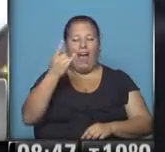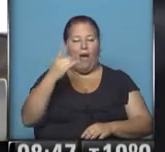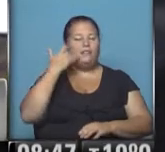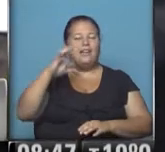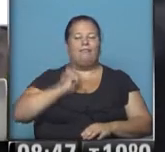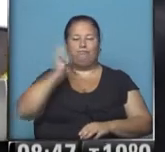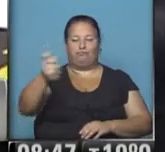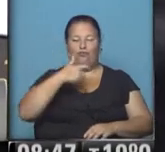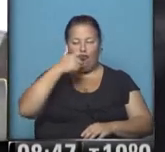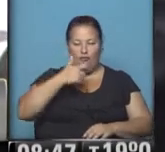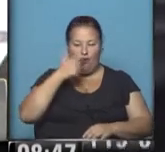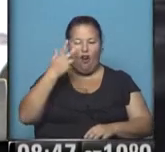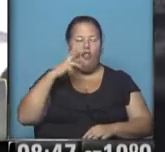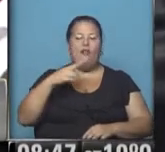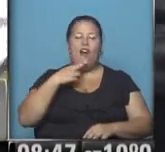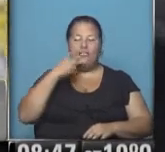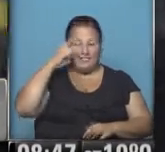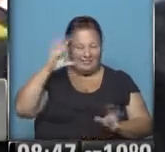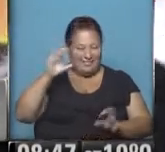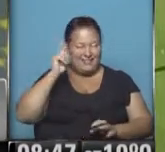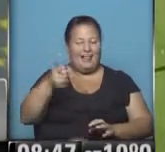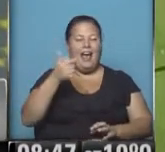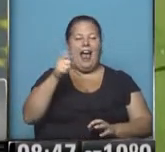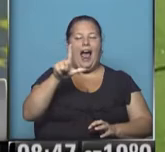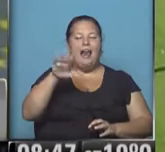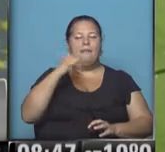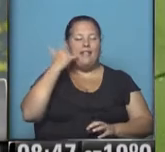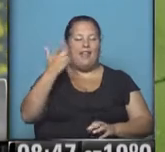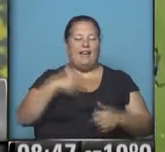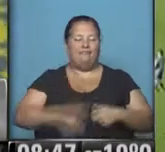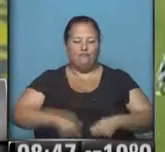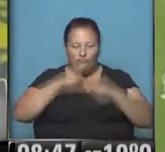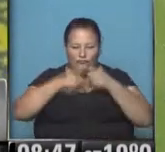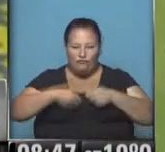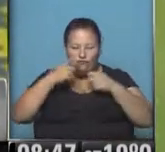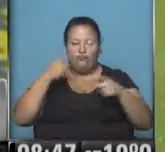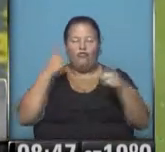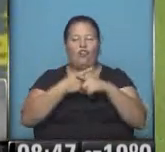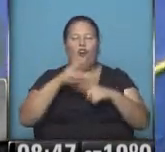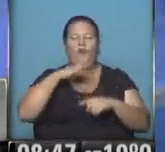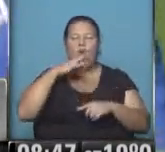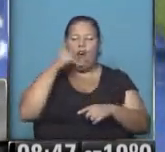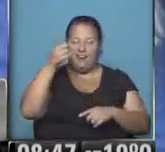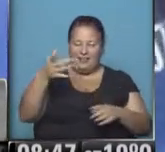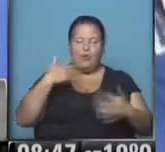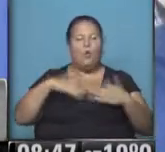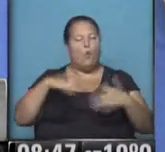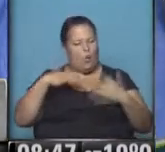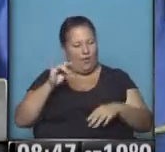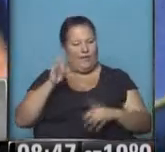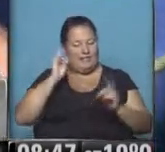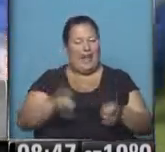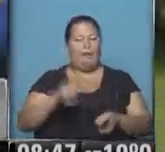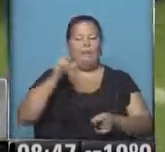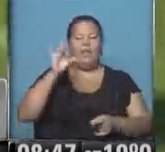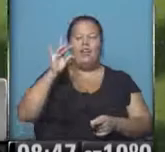tarjetas roja en 2011. A Matías Almeida, que se fue besando la camiseta contra la tribuna de Boca Juniors. Complicado. También Clemente Rodríguez